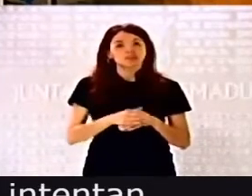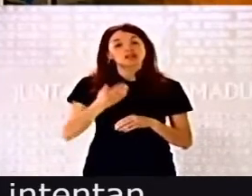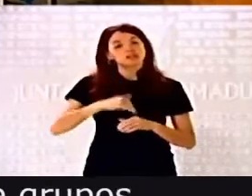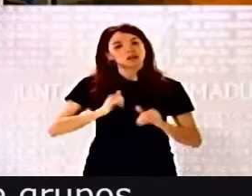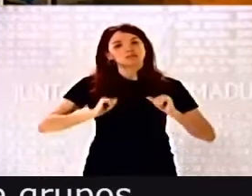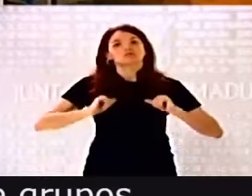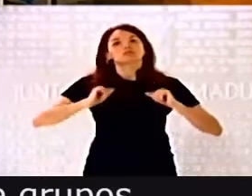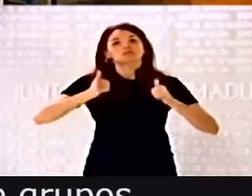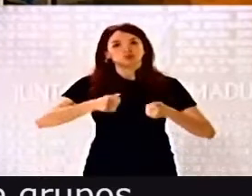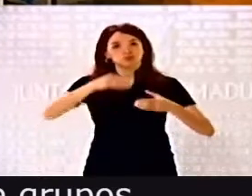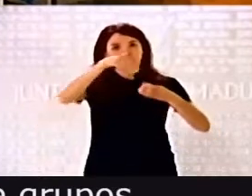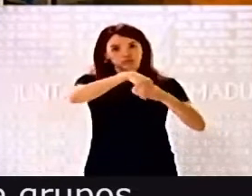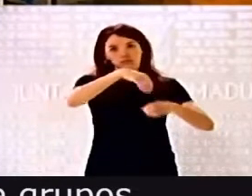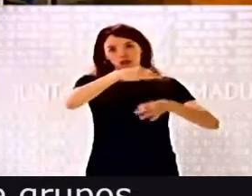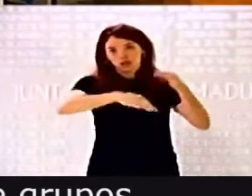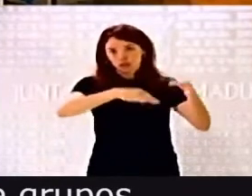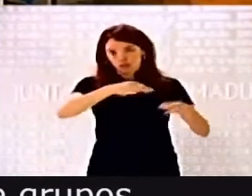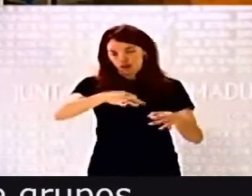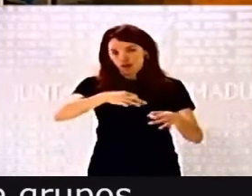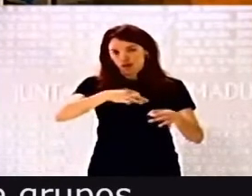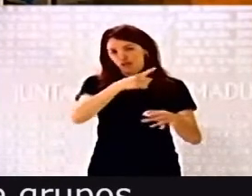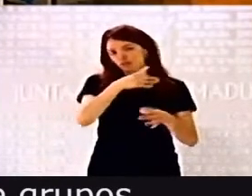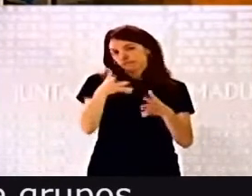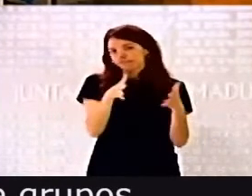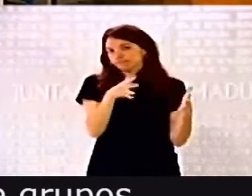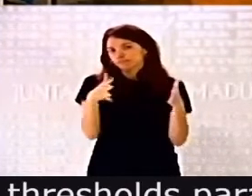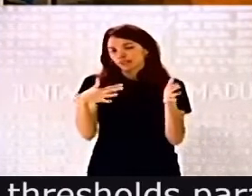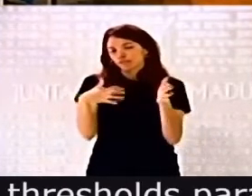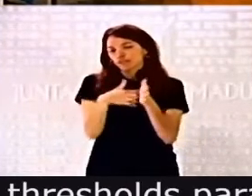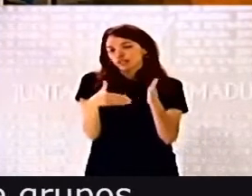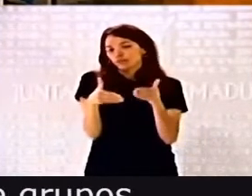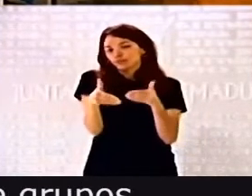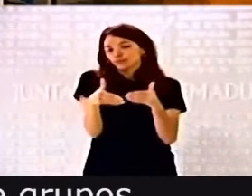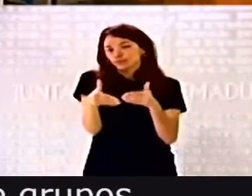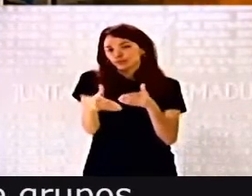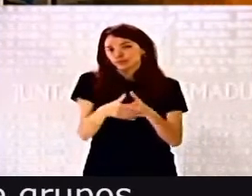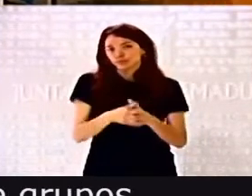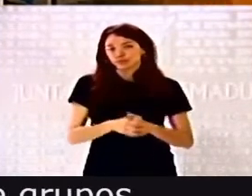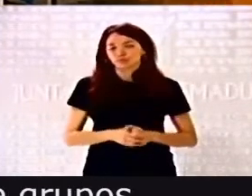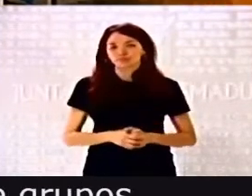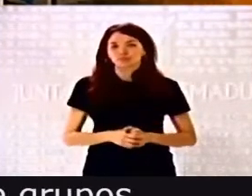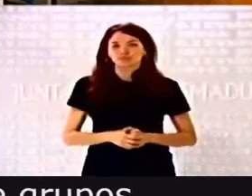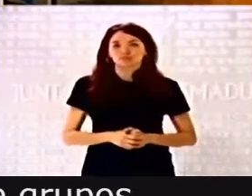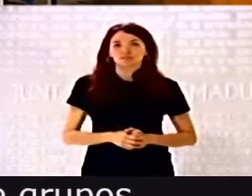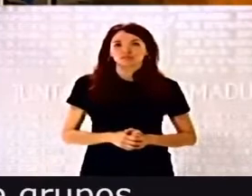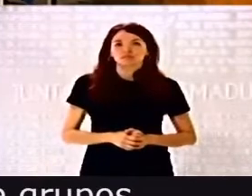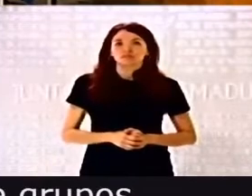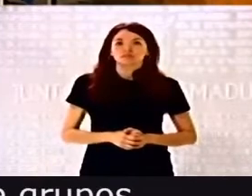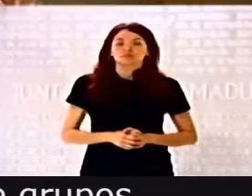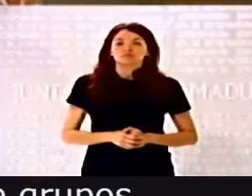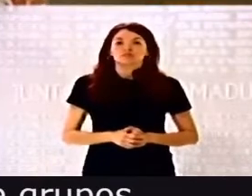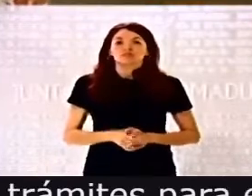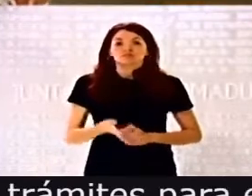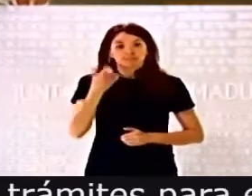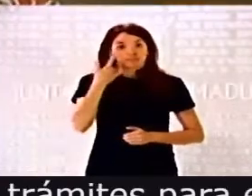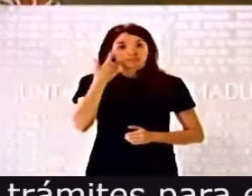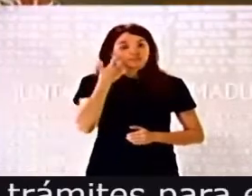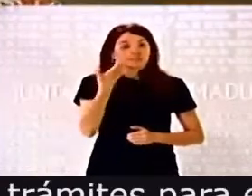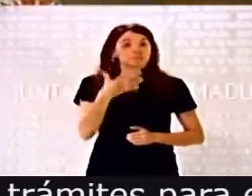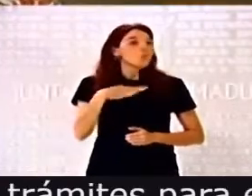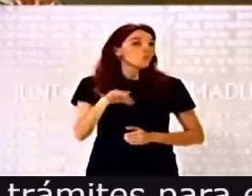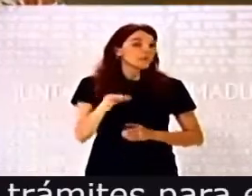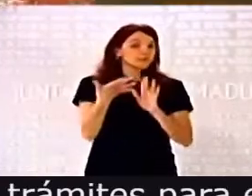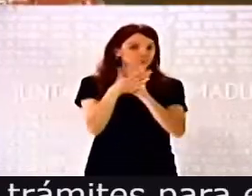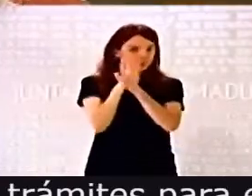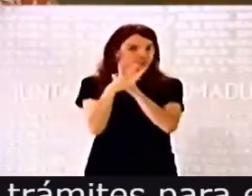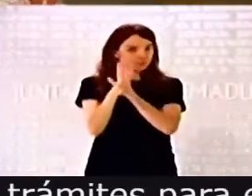trámites para ello, ¿contemplan una fecha concreta para que se pueda llevar a cabo una vez aprobada ya? Pues mira, lo que sí te puedo decir